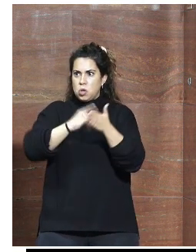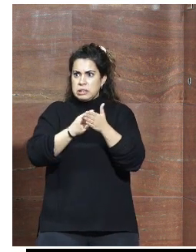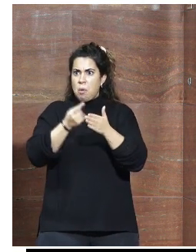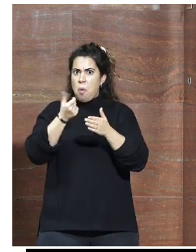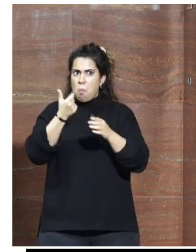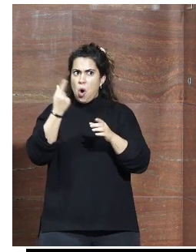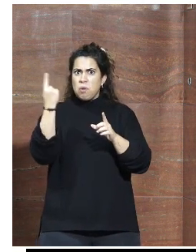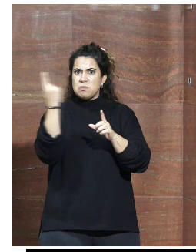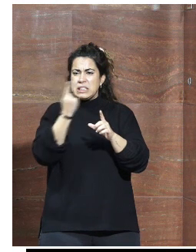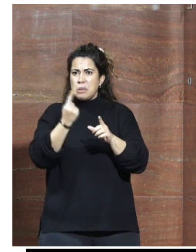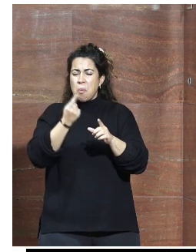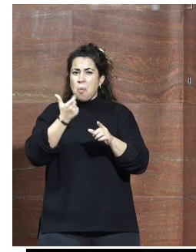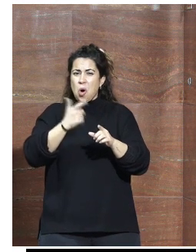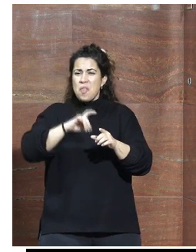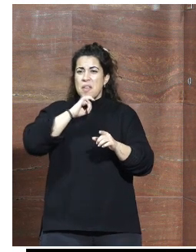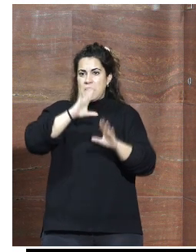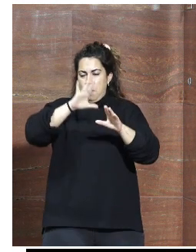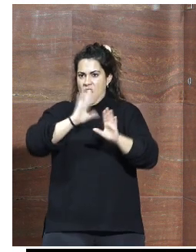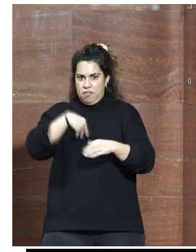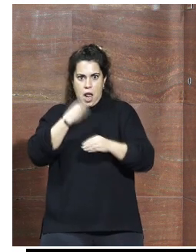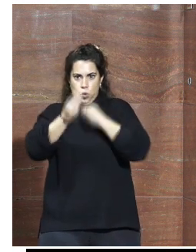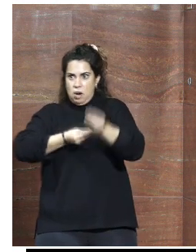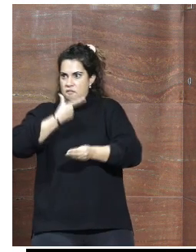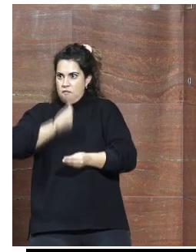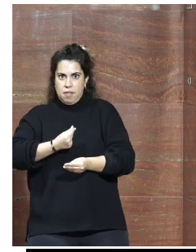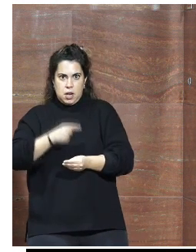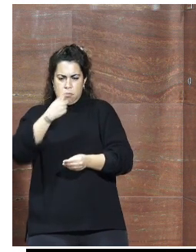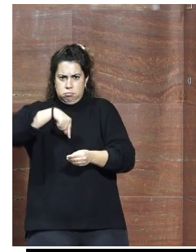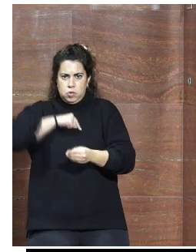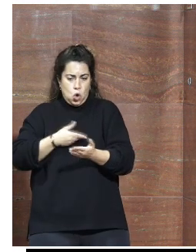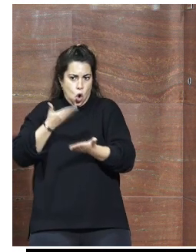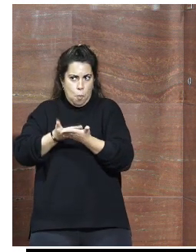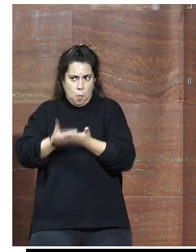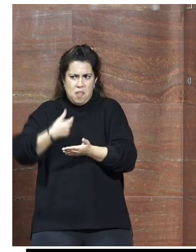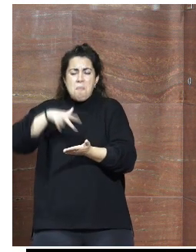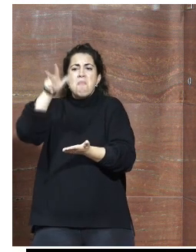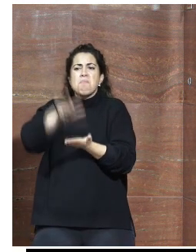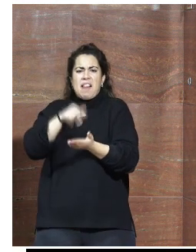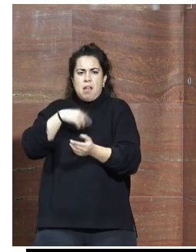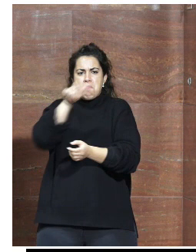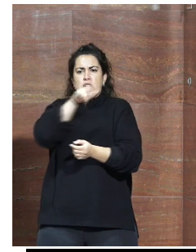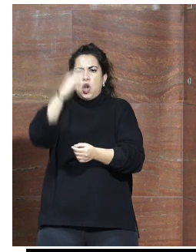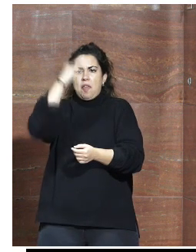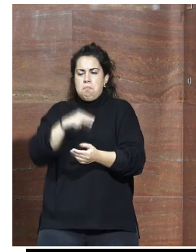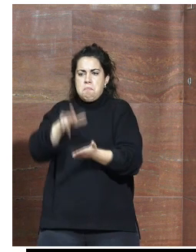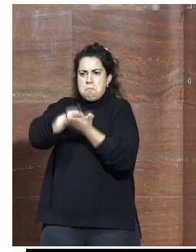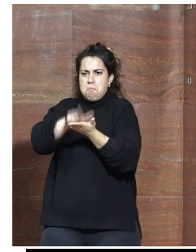pero fácil de usar, que es lo que hemos estado controlando, hemos estado validando con personas que no ven,